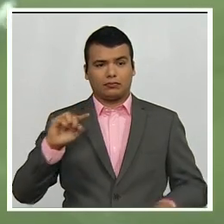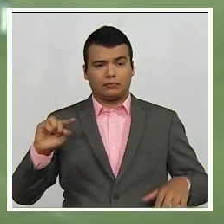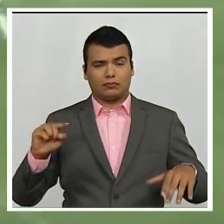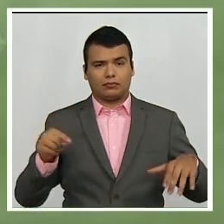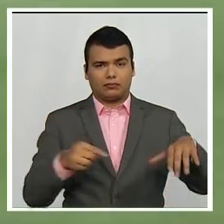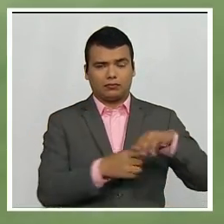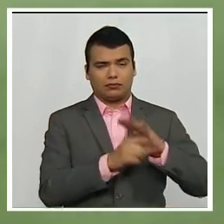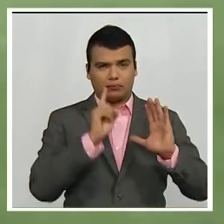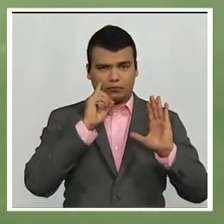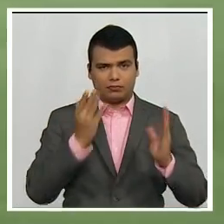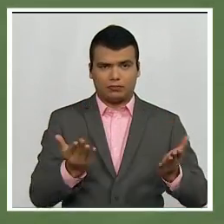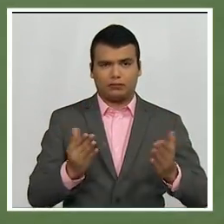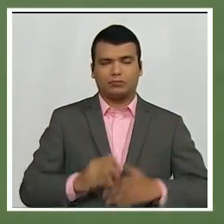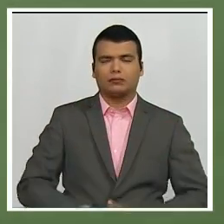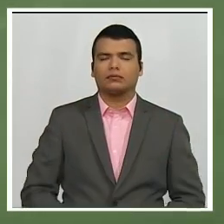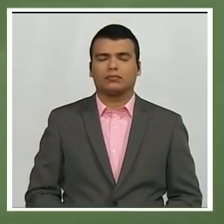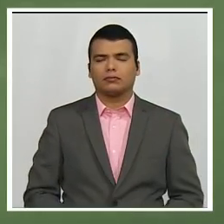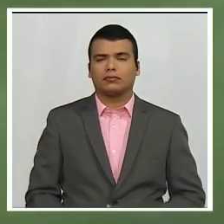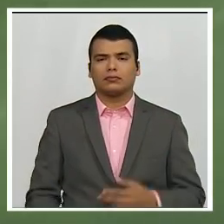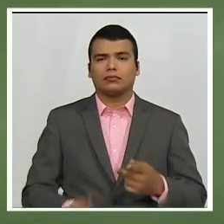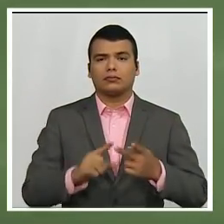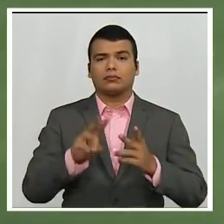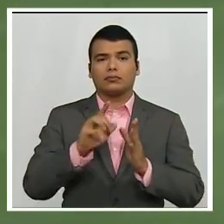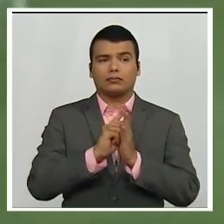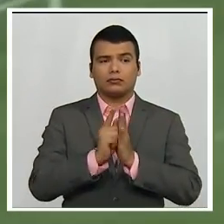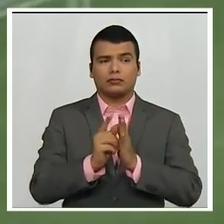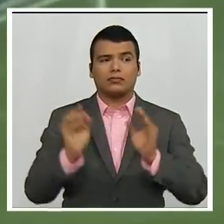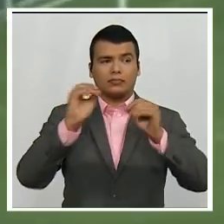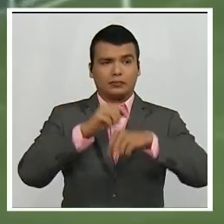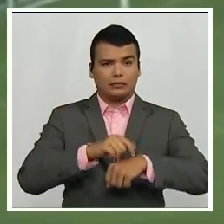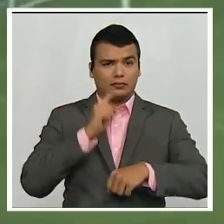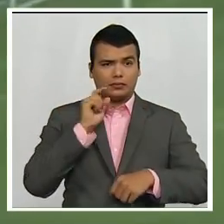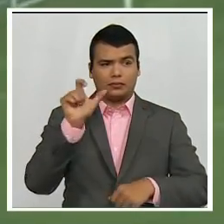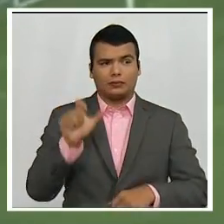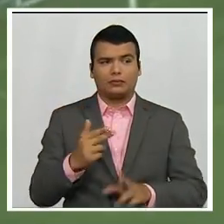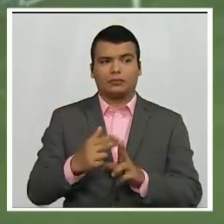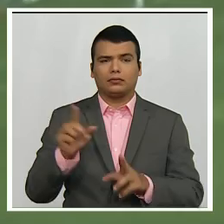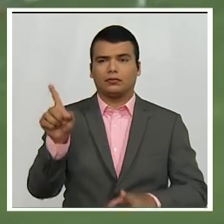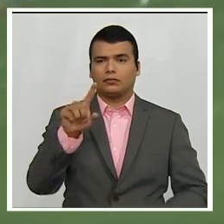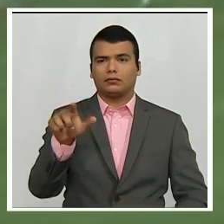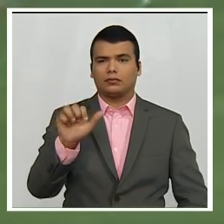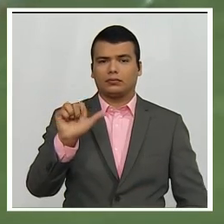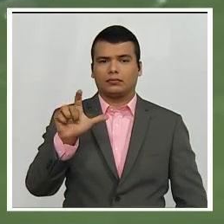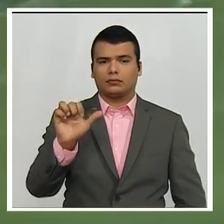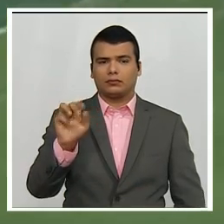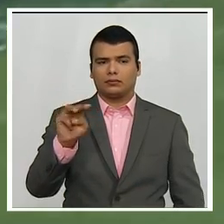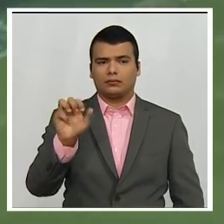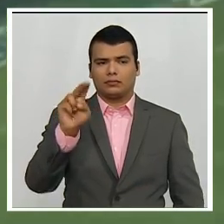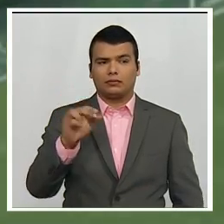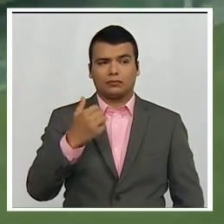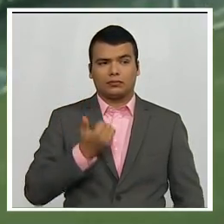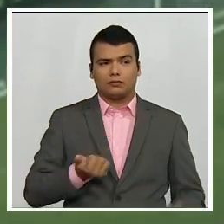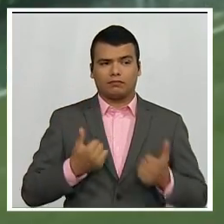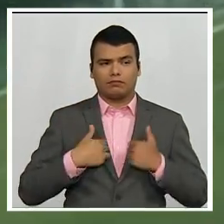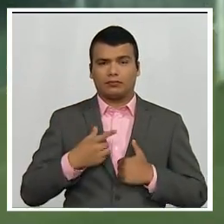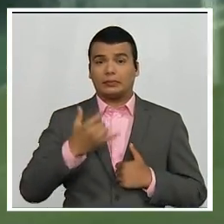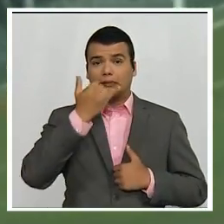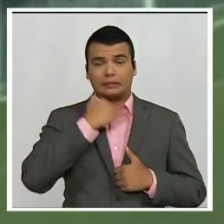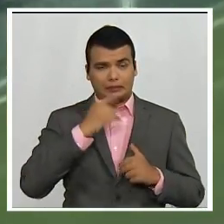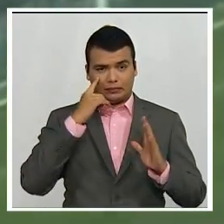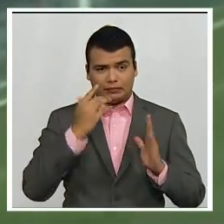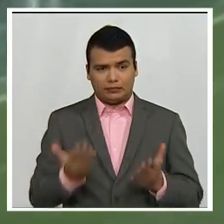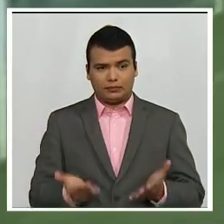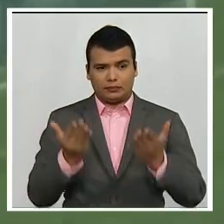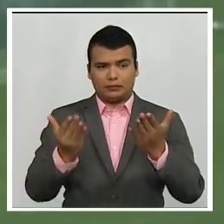chiquito romero a los 8 minutos del complemento salomón rondón aprovechó un error de la defensa gaucha y entregó a